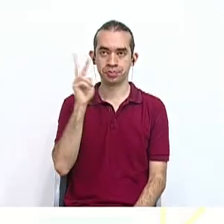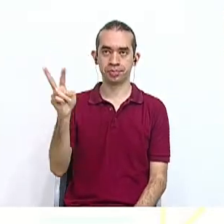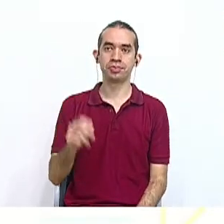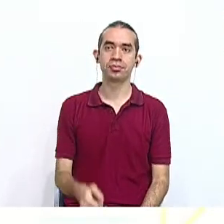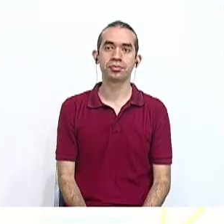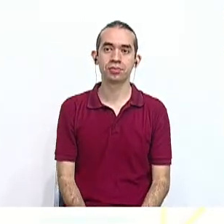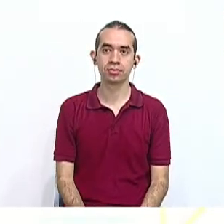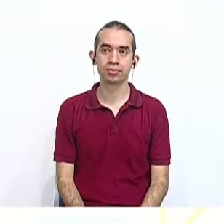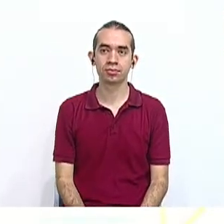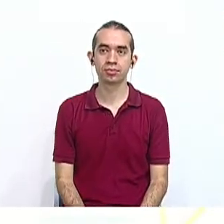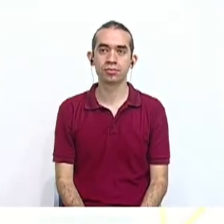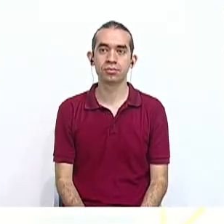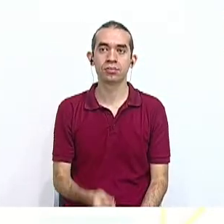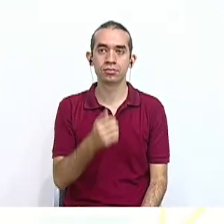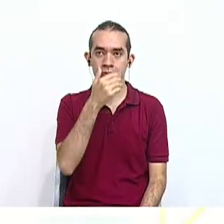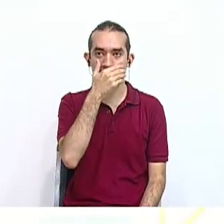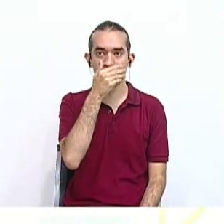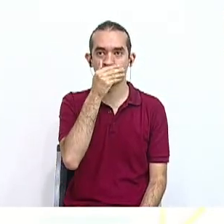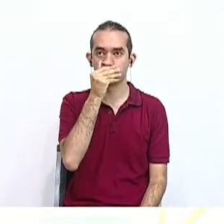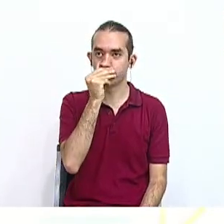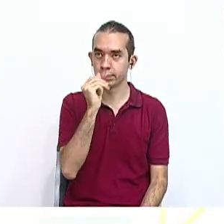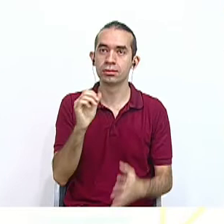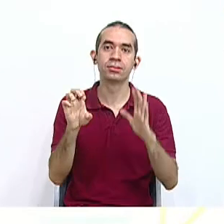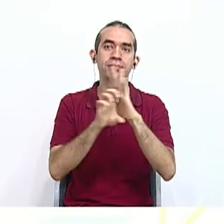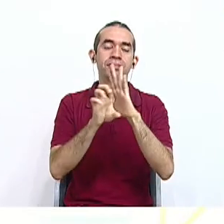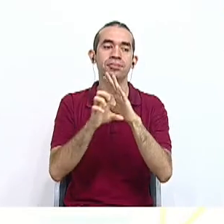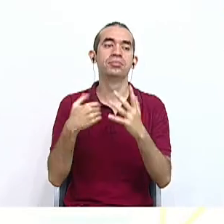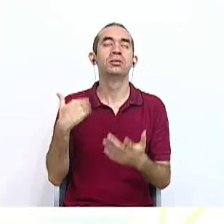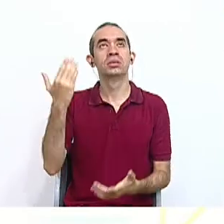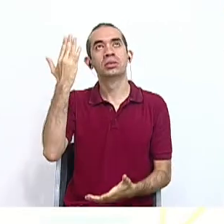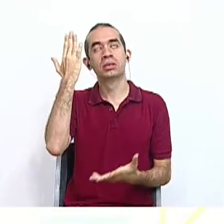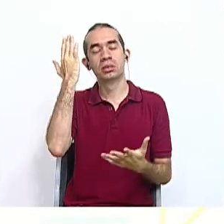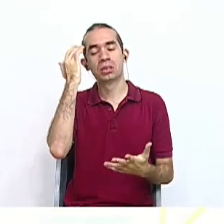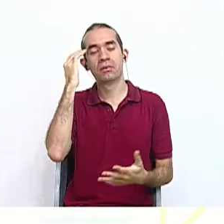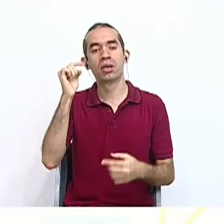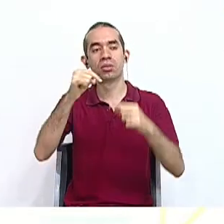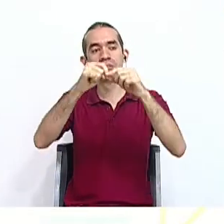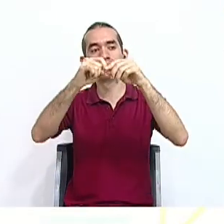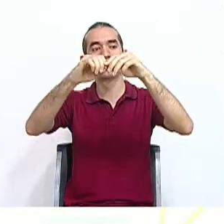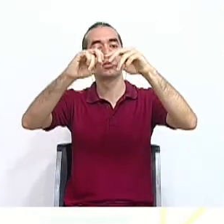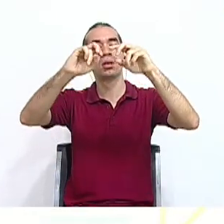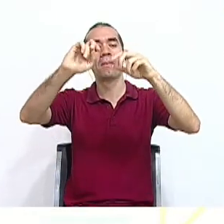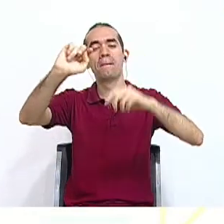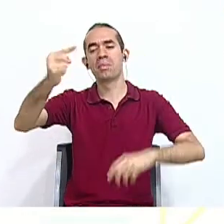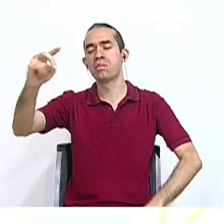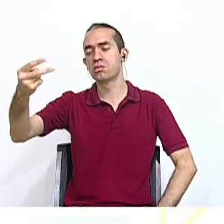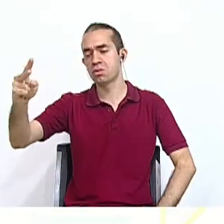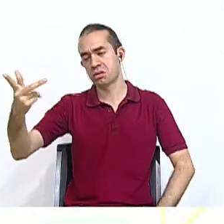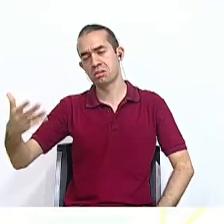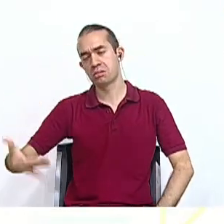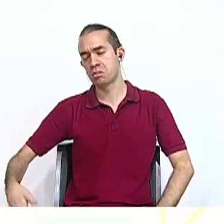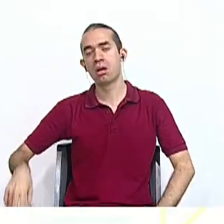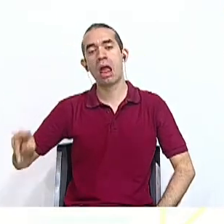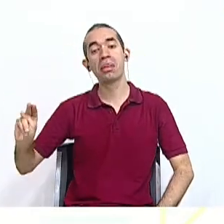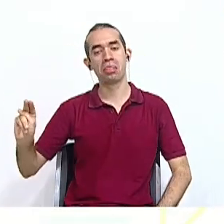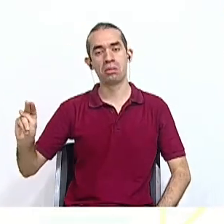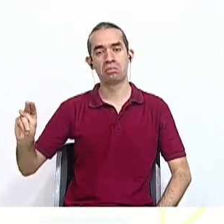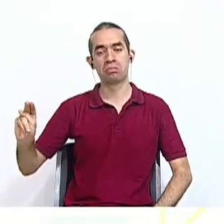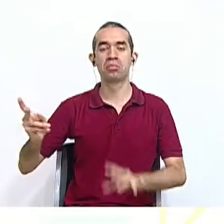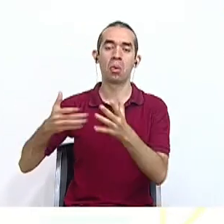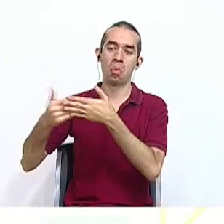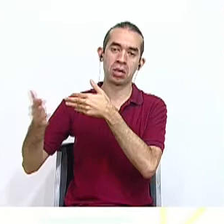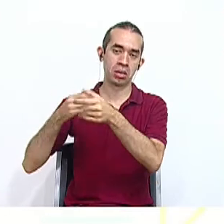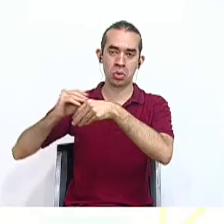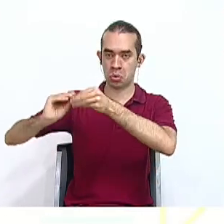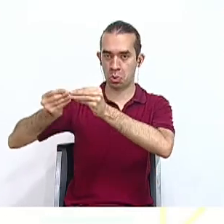siguiente. Entonces, si queremos calcular n generaciones, n quiere decir cualquier número de generaciones.